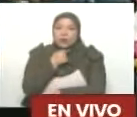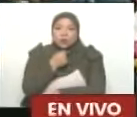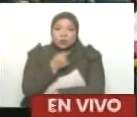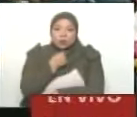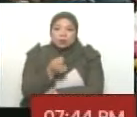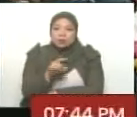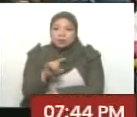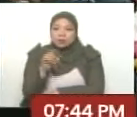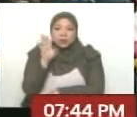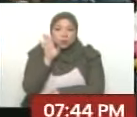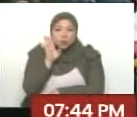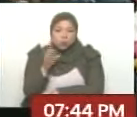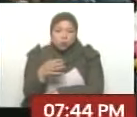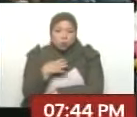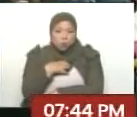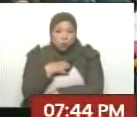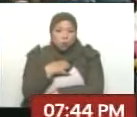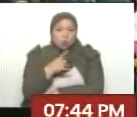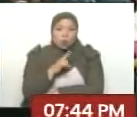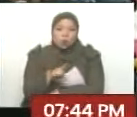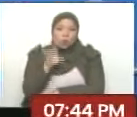diga groserías, no voy a decir groserías hoy.